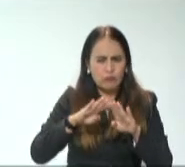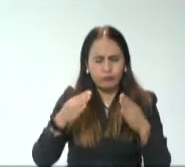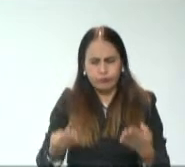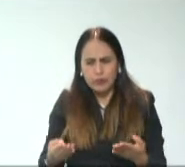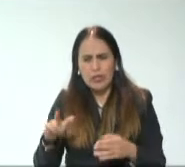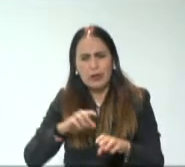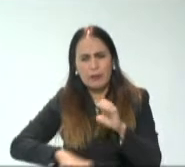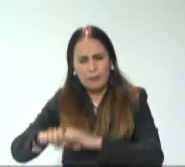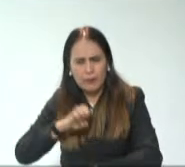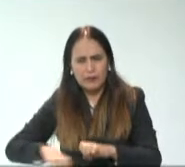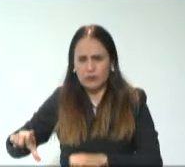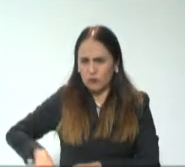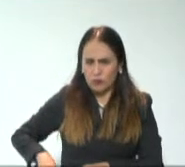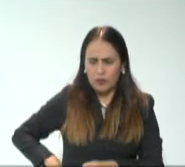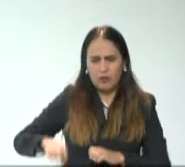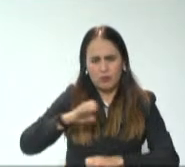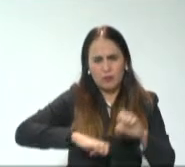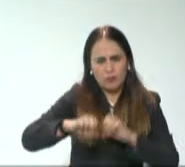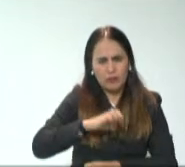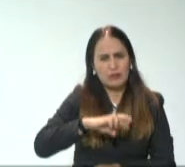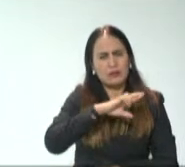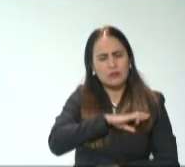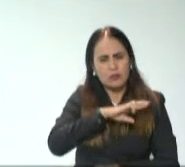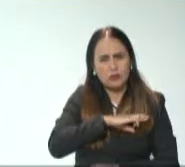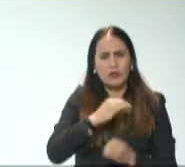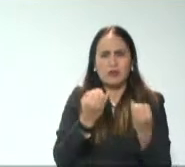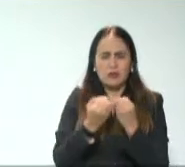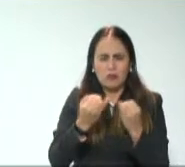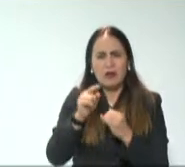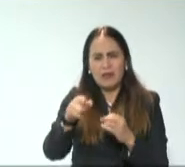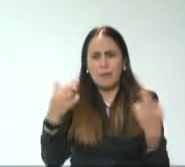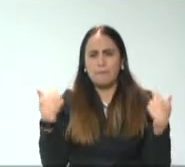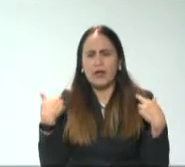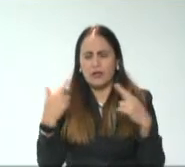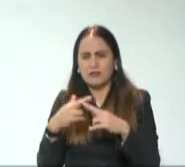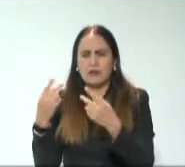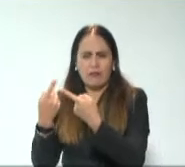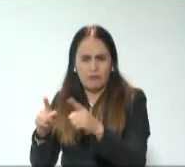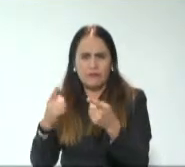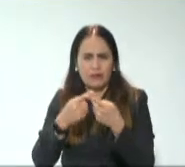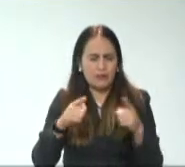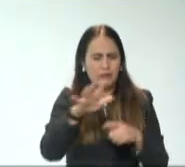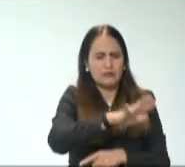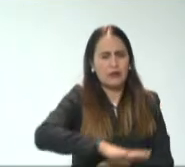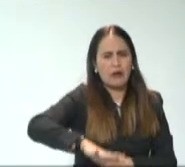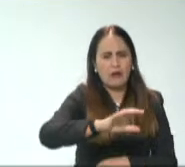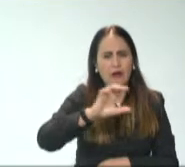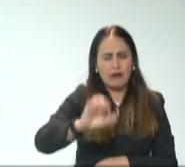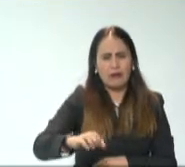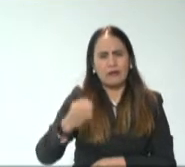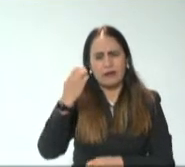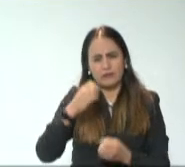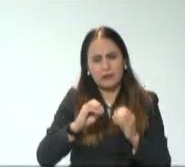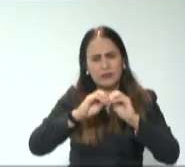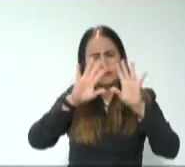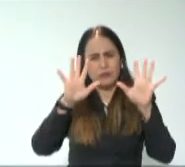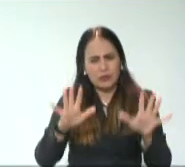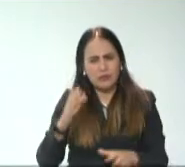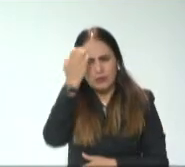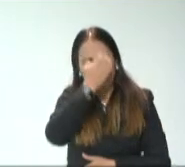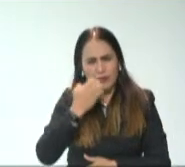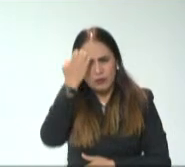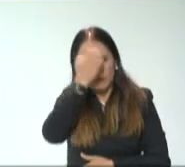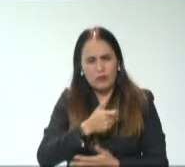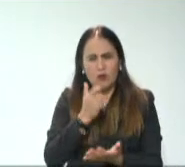privados ha ocupado Cargo en instituciones académicas en las áreas de transparencia evaluación fiscalización